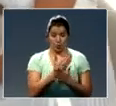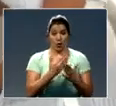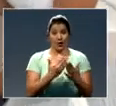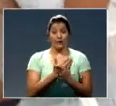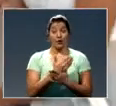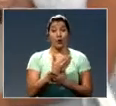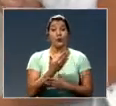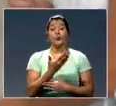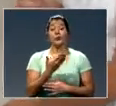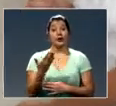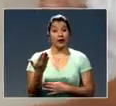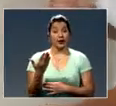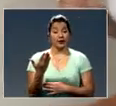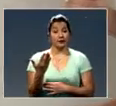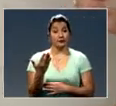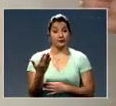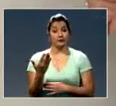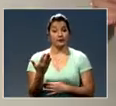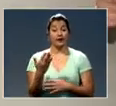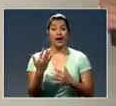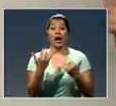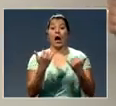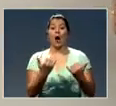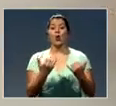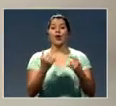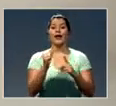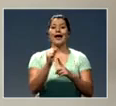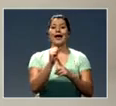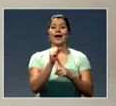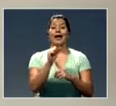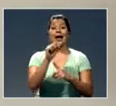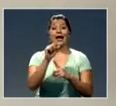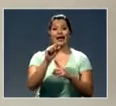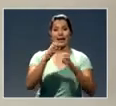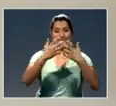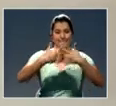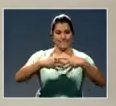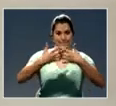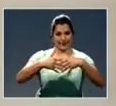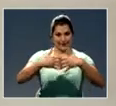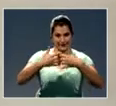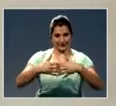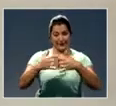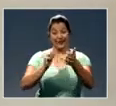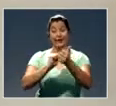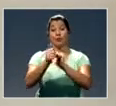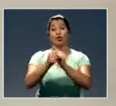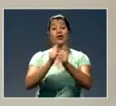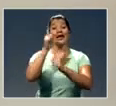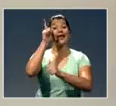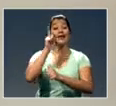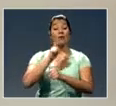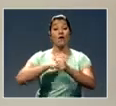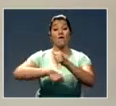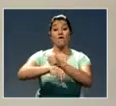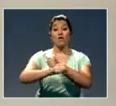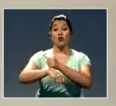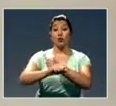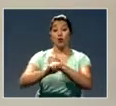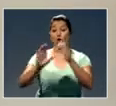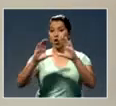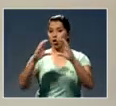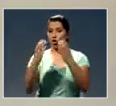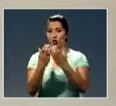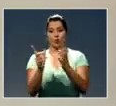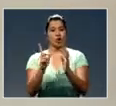es que la Sociedad Anónima Deportiva Limón Fútbol Club no tiene ningún patrimonio, no